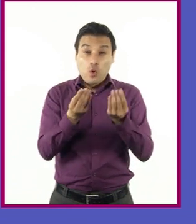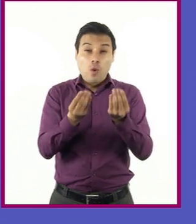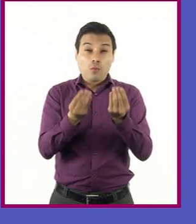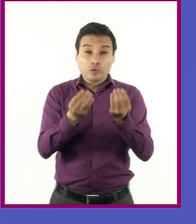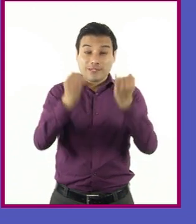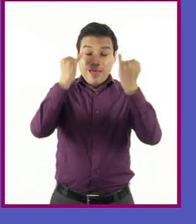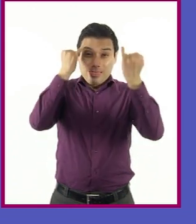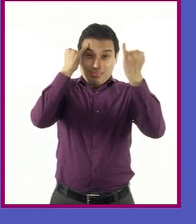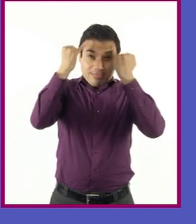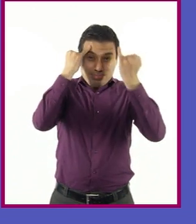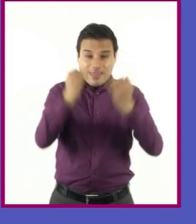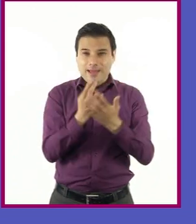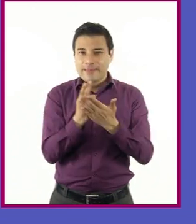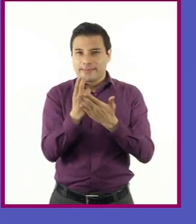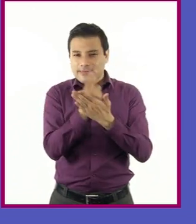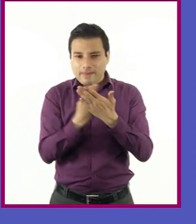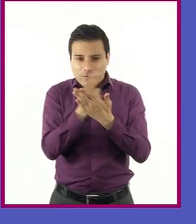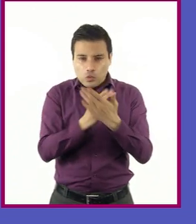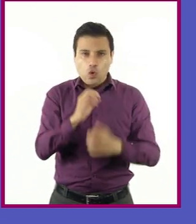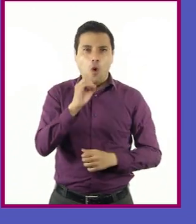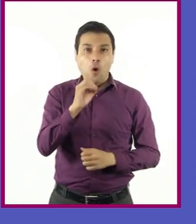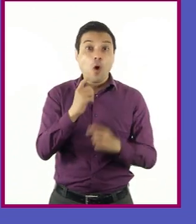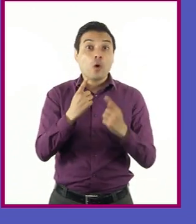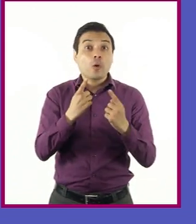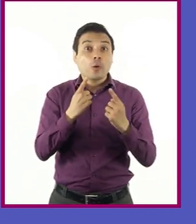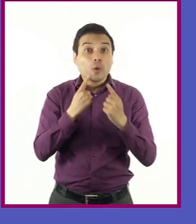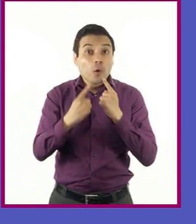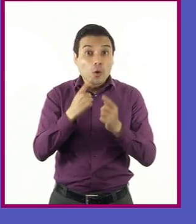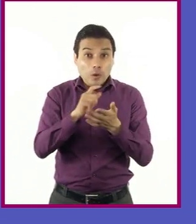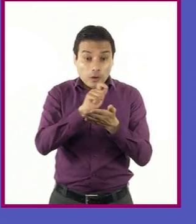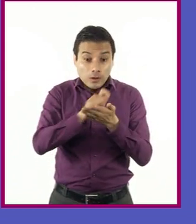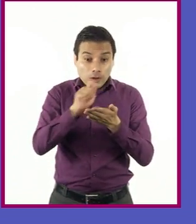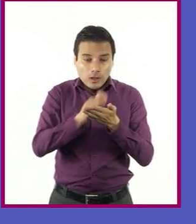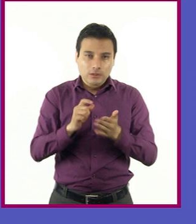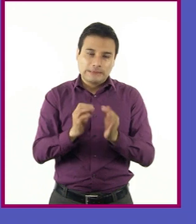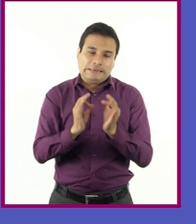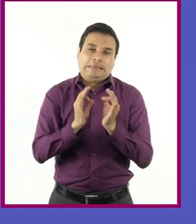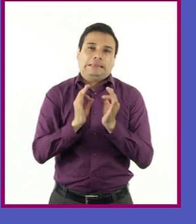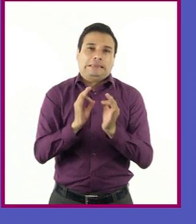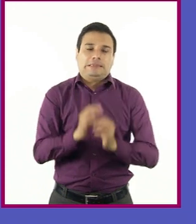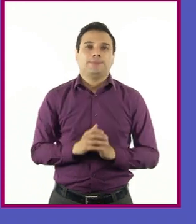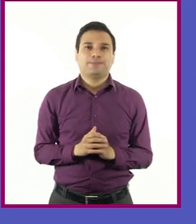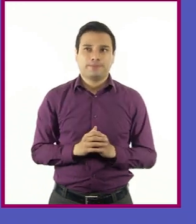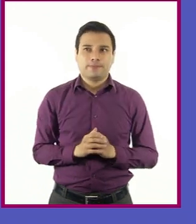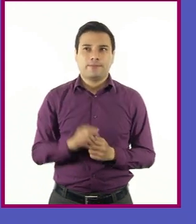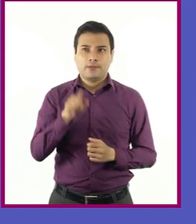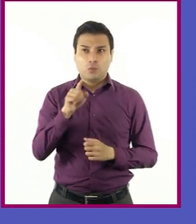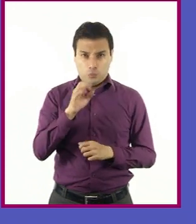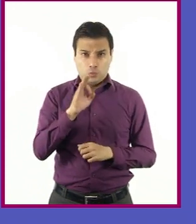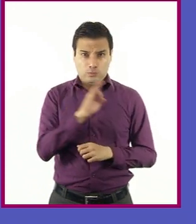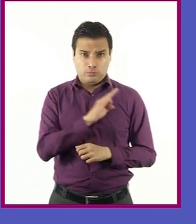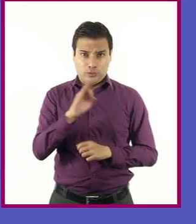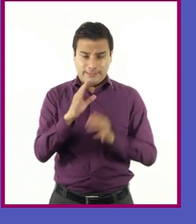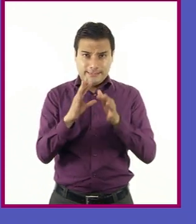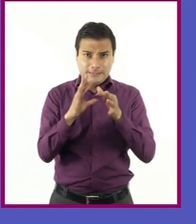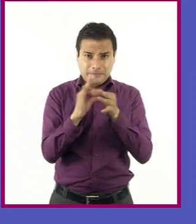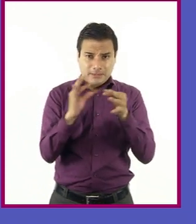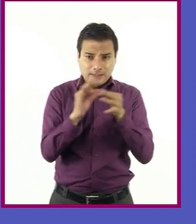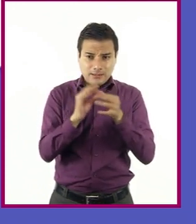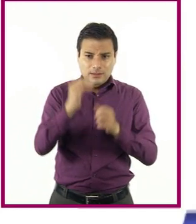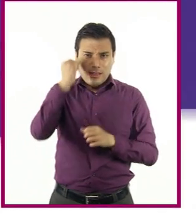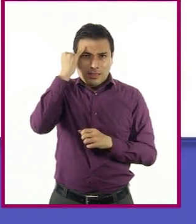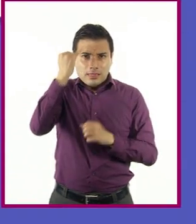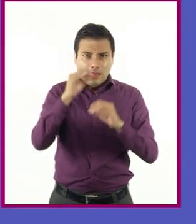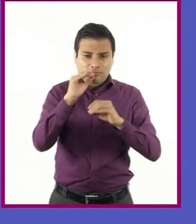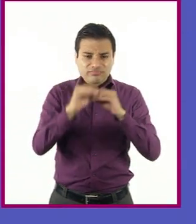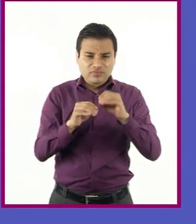o dibujo, mejor cumplirán su función de comunicar. ¿Puedes explicarnos cómo funciona la creatividad?